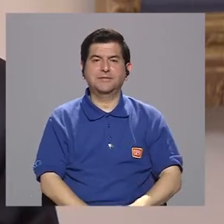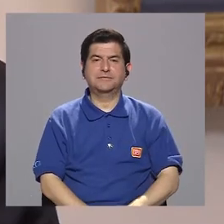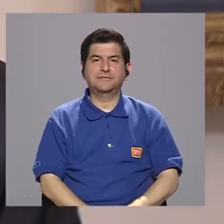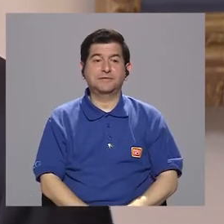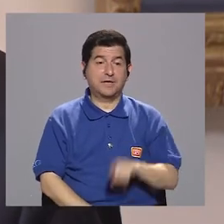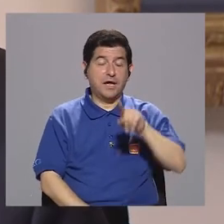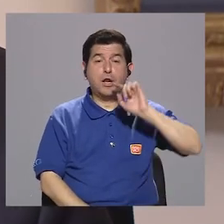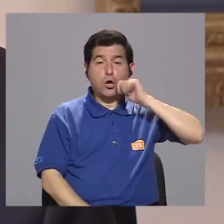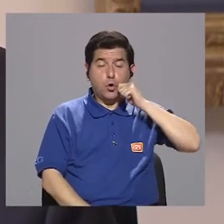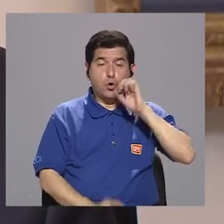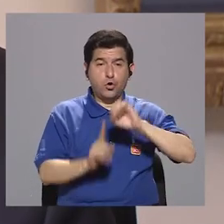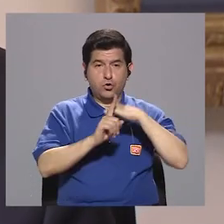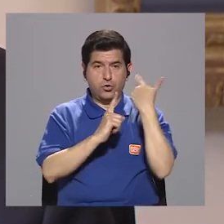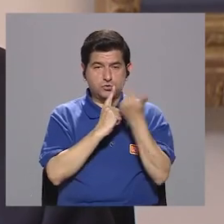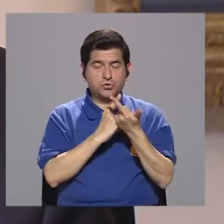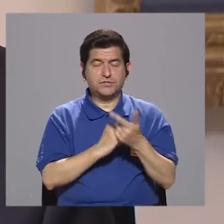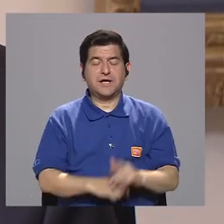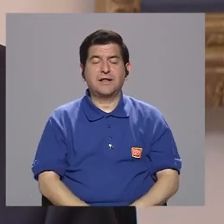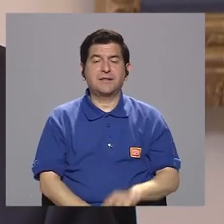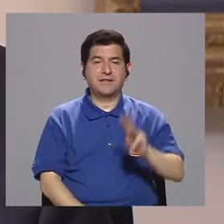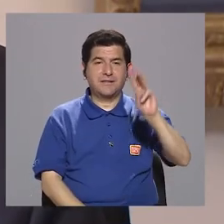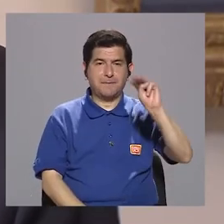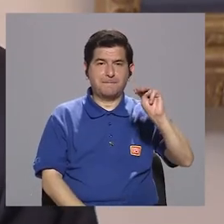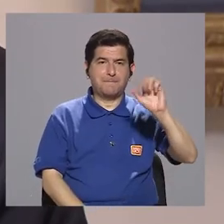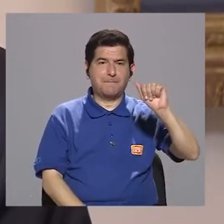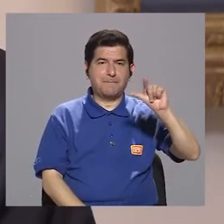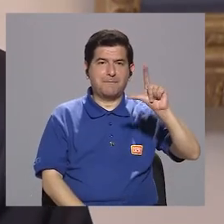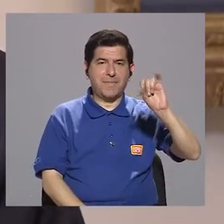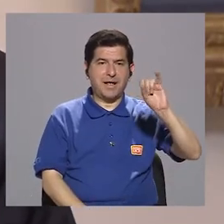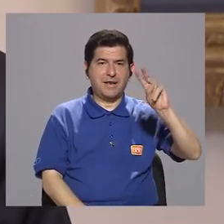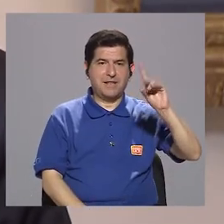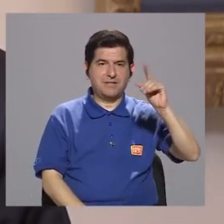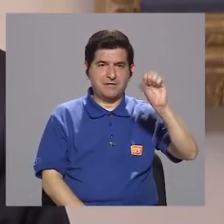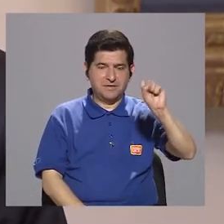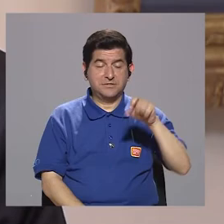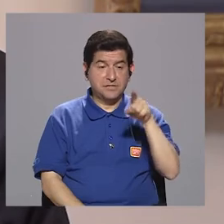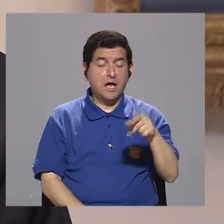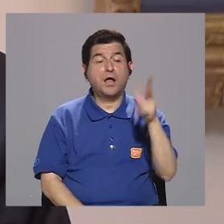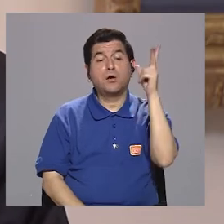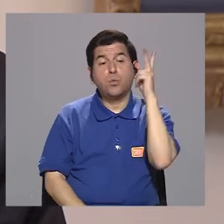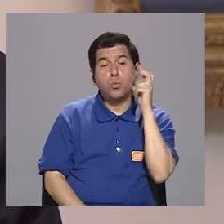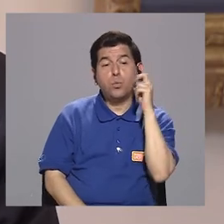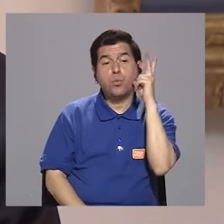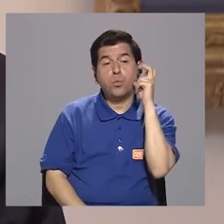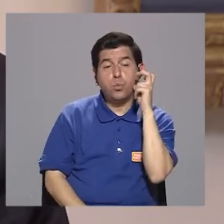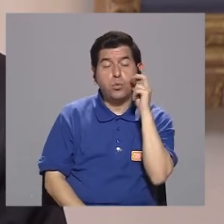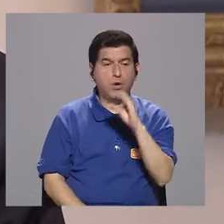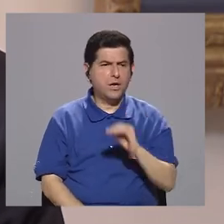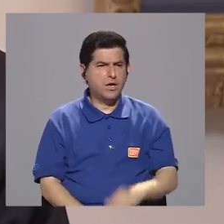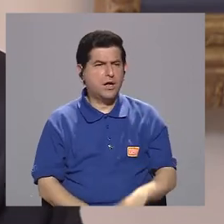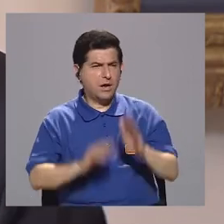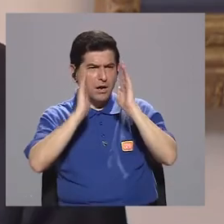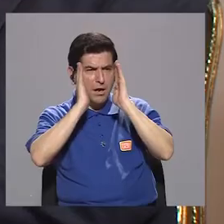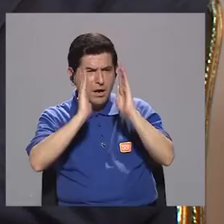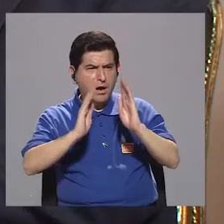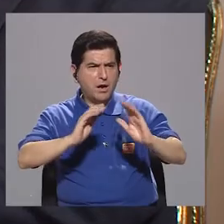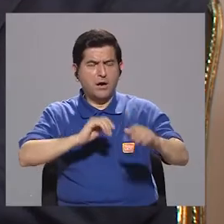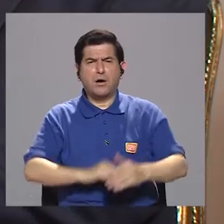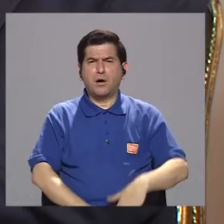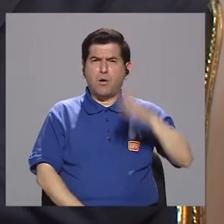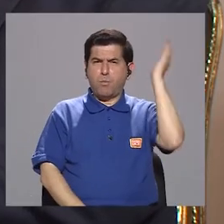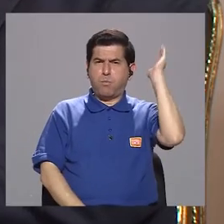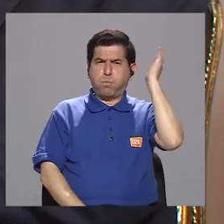hace el Código Social de Malinas. Es decir, él tiene oportunidad de escuchar y de asistir a